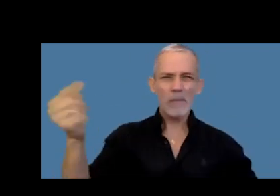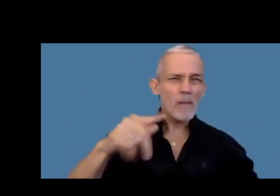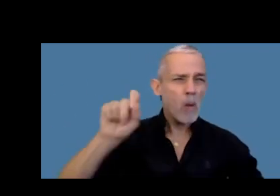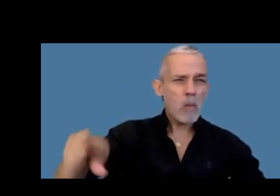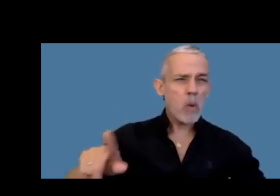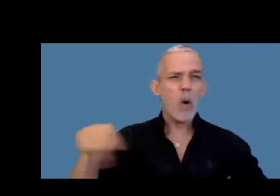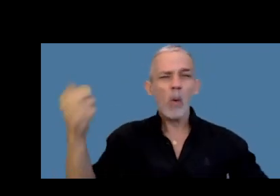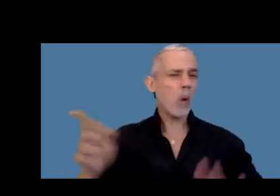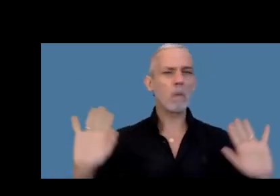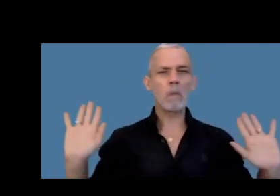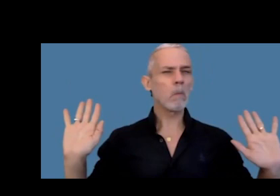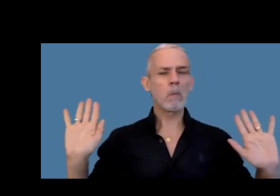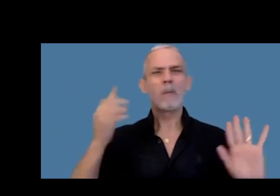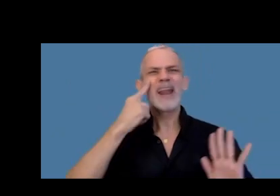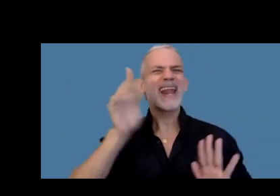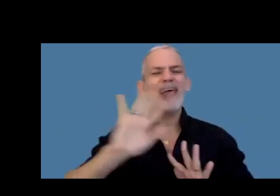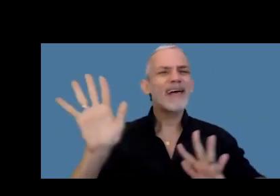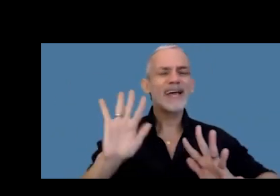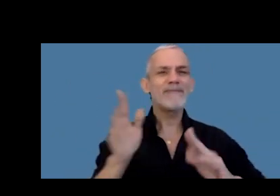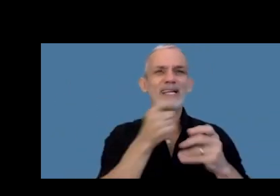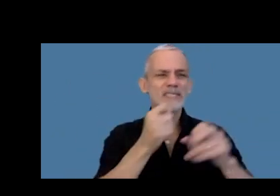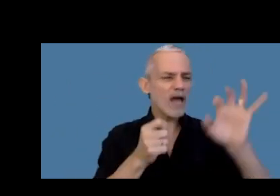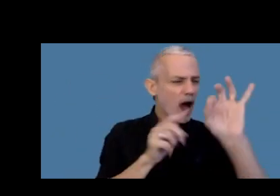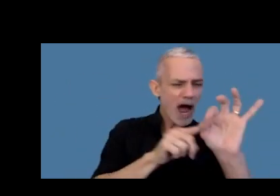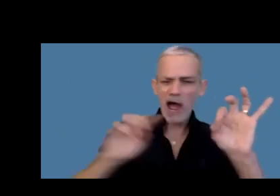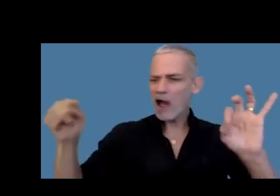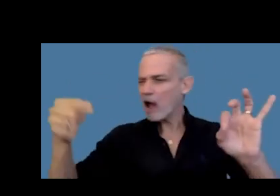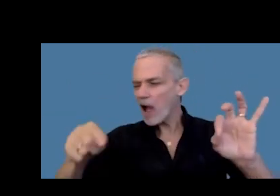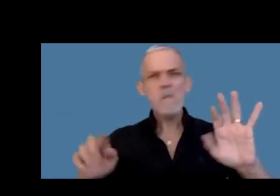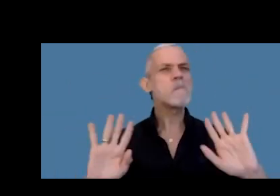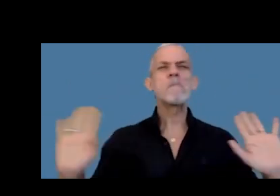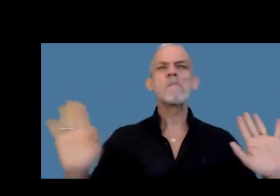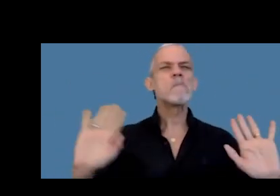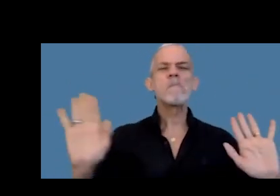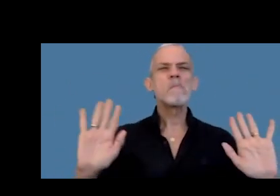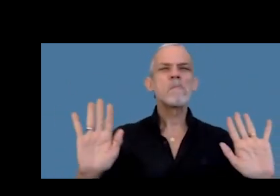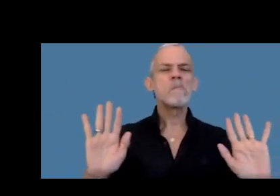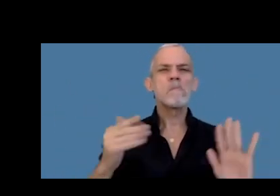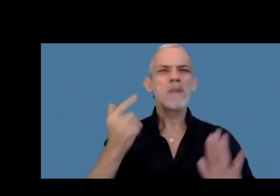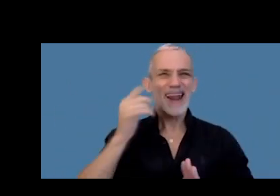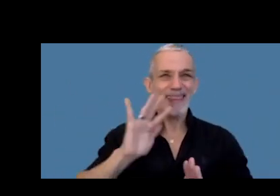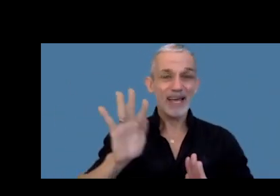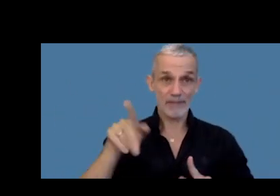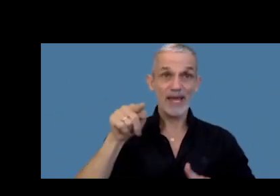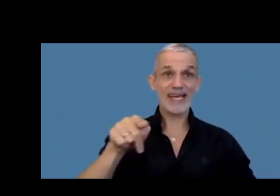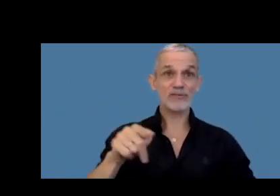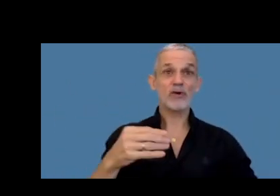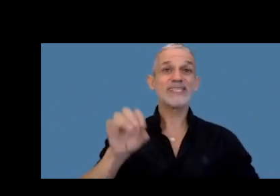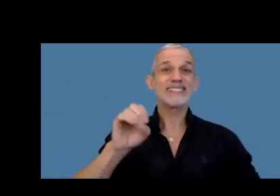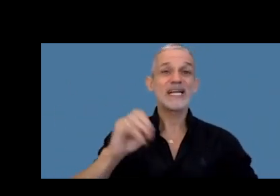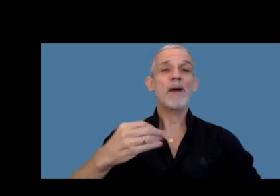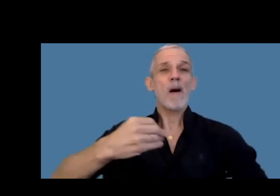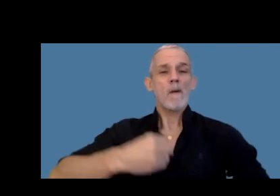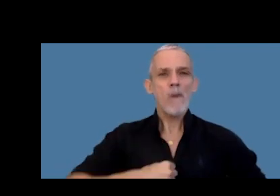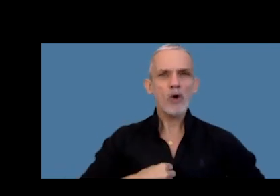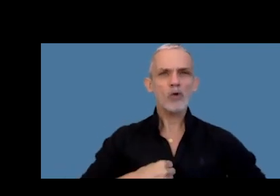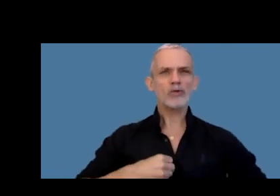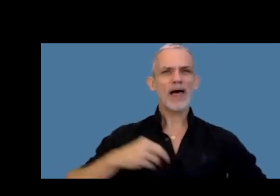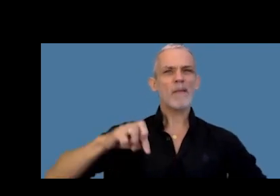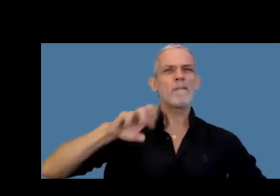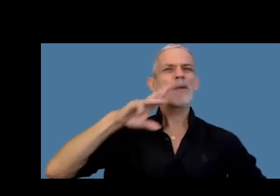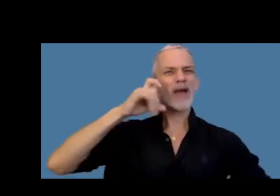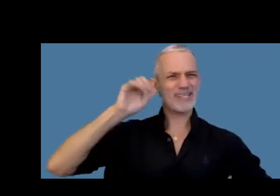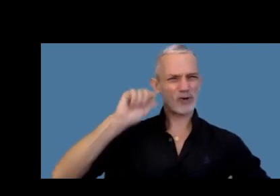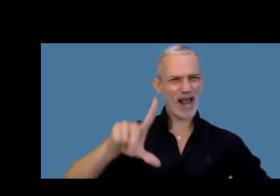descontextualizados, insisto, de la cuestión genética. A eso se lo denomina voluntad procreacional.